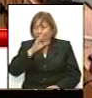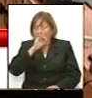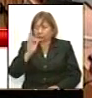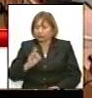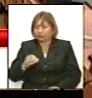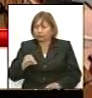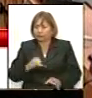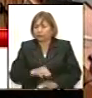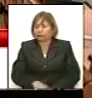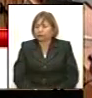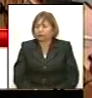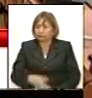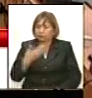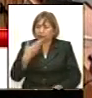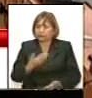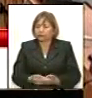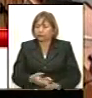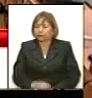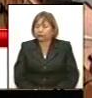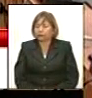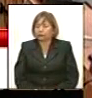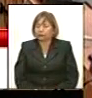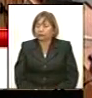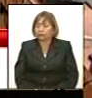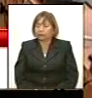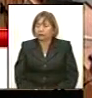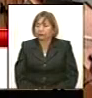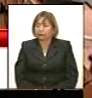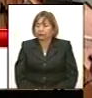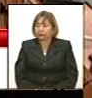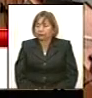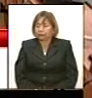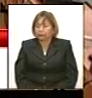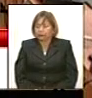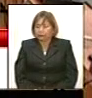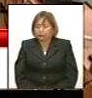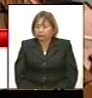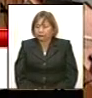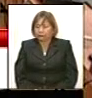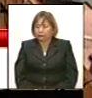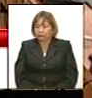hacer, presidenta. Muchas gracias. Gracias, congresista Salazar.